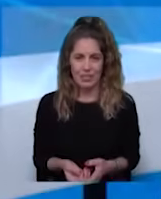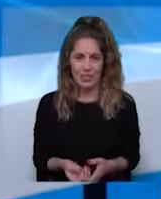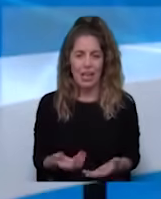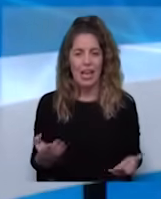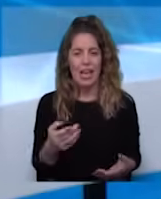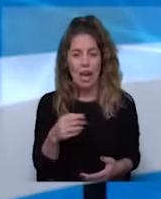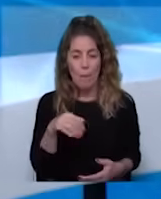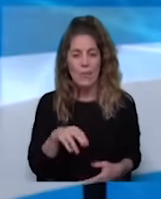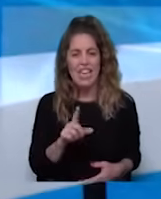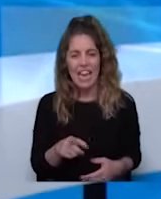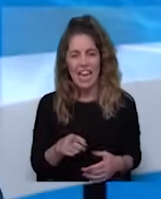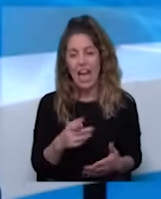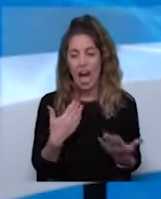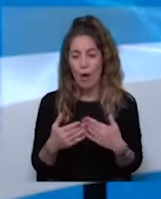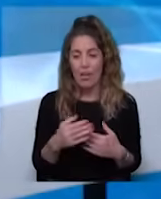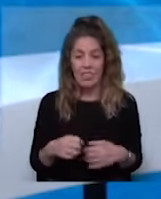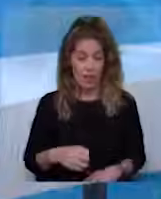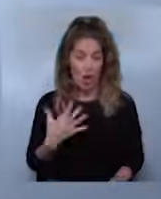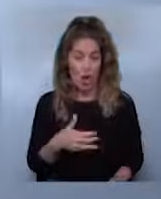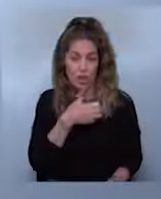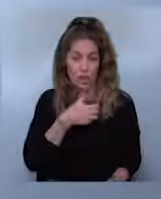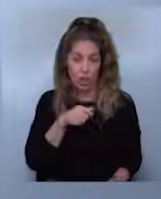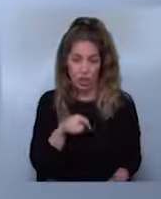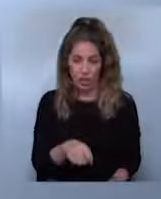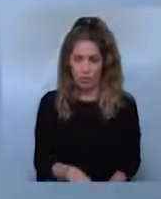Miguel habla del valor histórico de este archivo vamos a